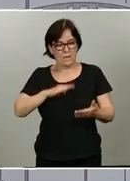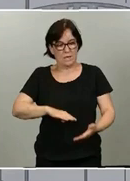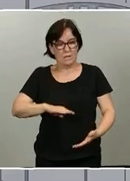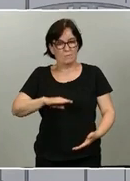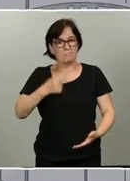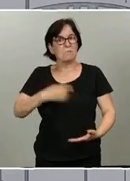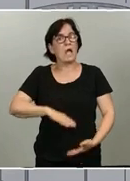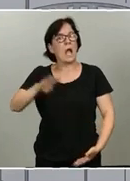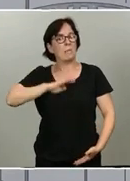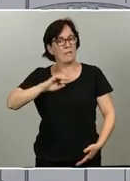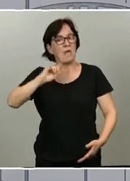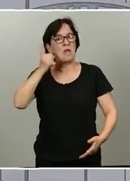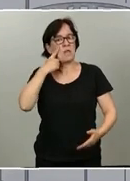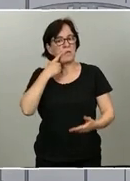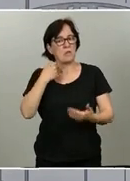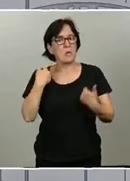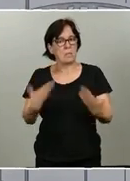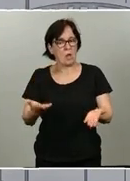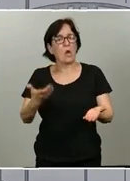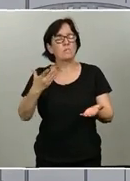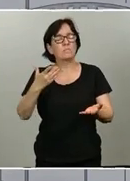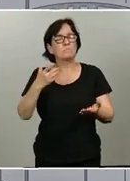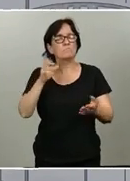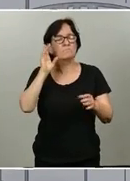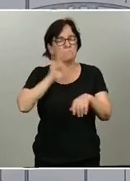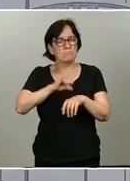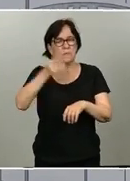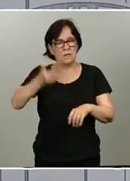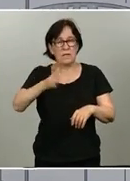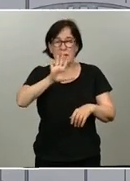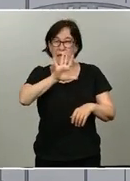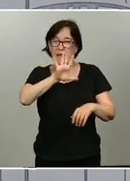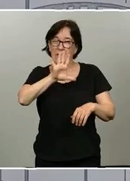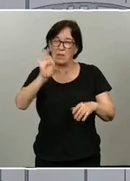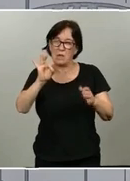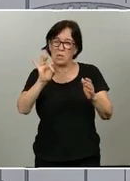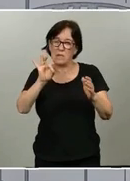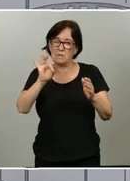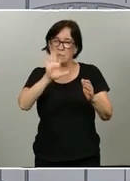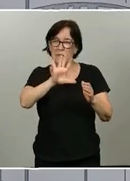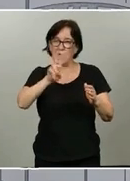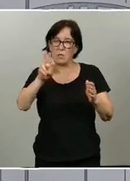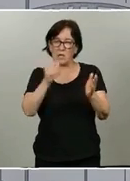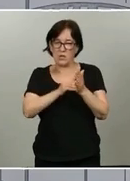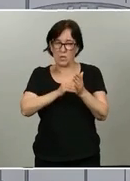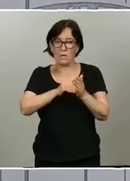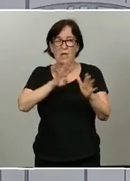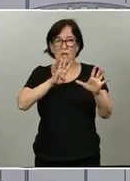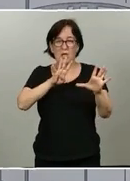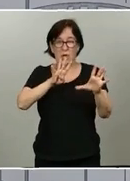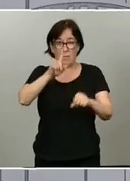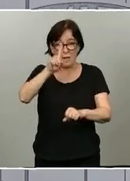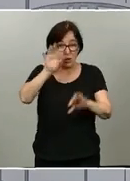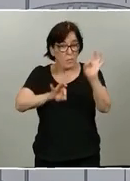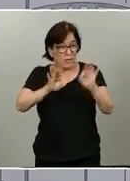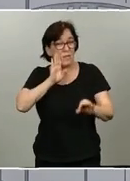de casos es importante de esos 50 mil en esos 52 mil casos el 91 por ciento como decía han